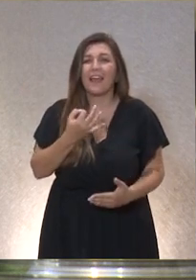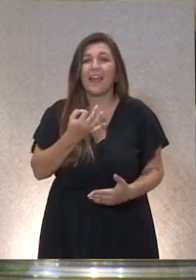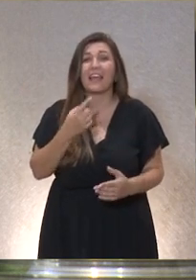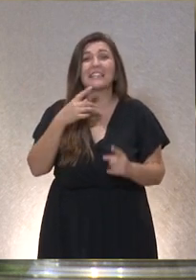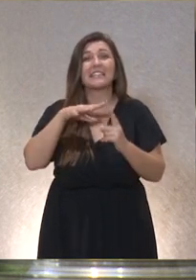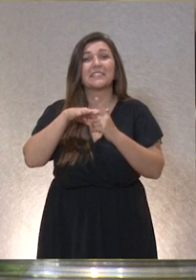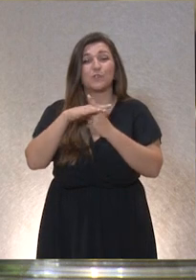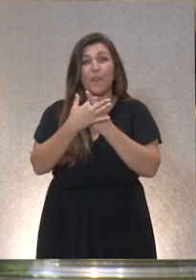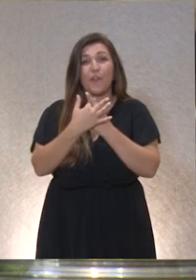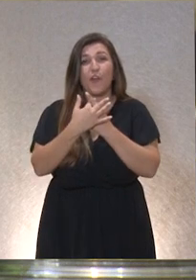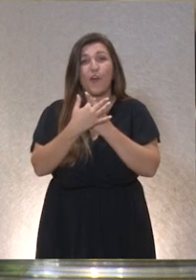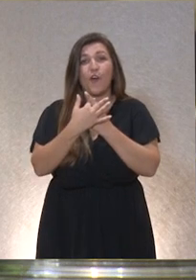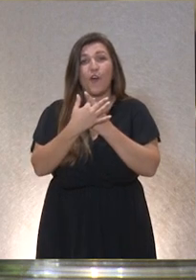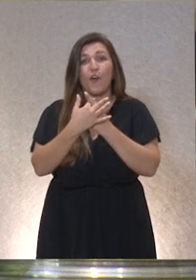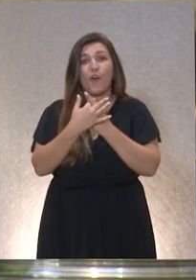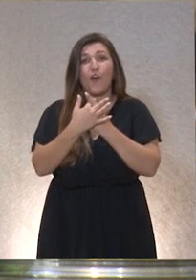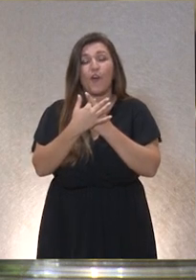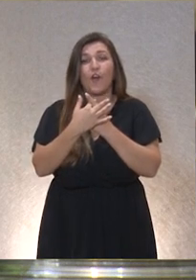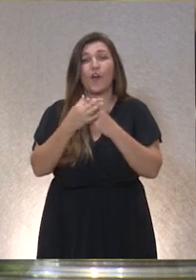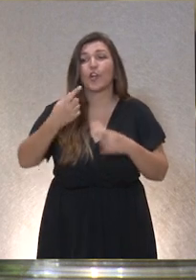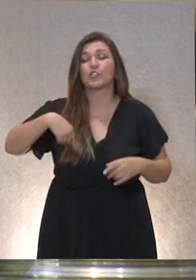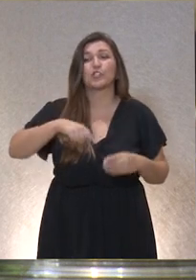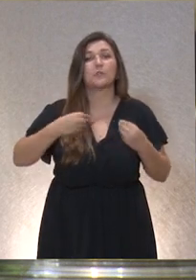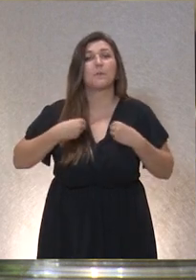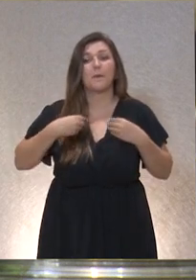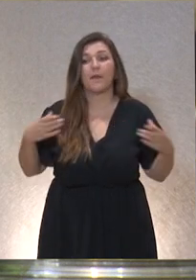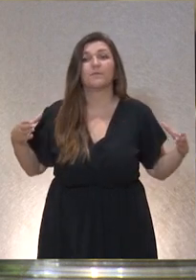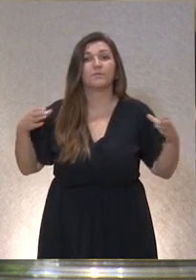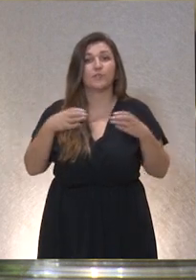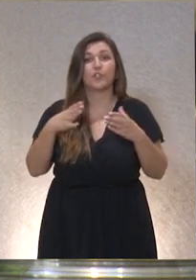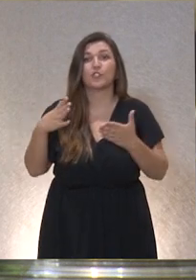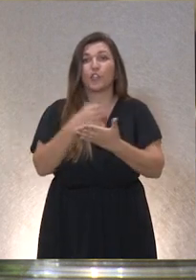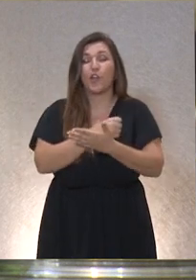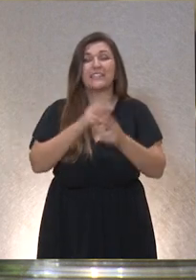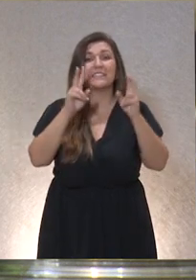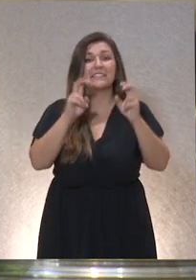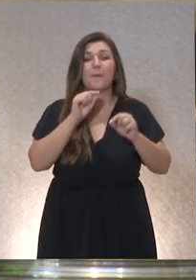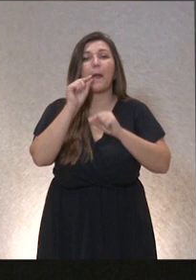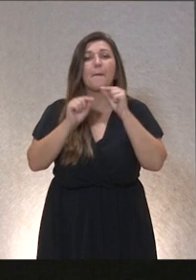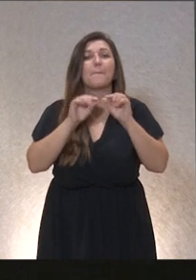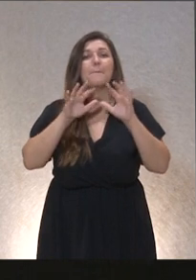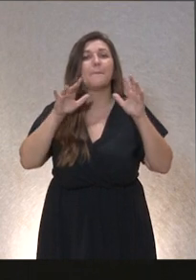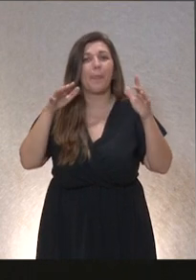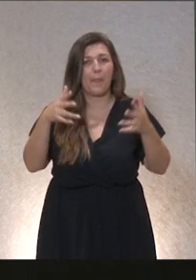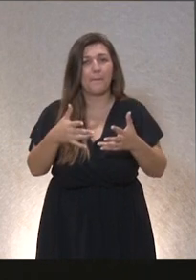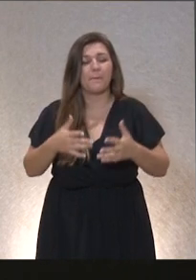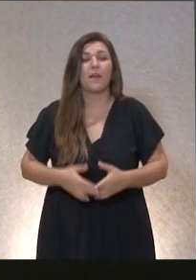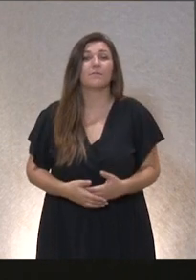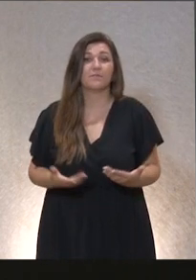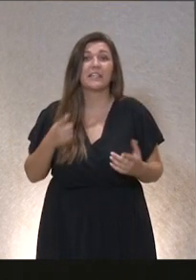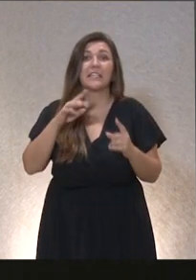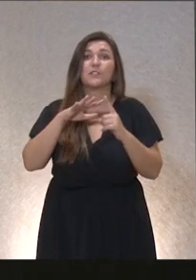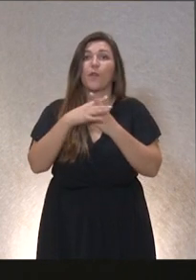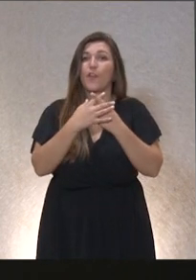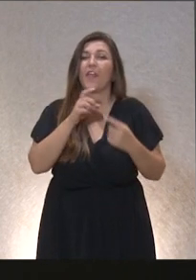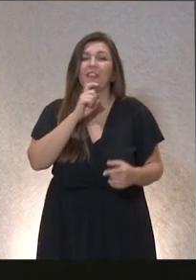una situación que hemos vivido colectivamente todos que ha sido la de la pandemia esta ha sido una situación muy